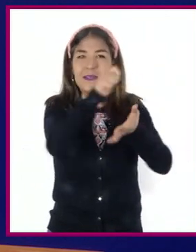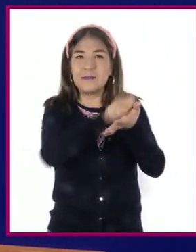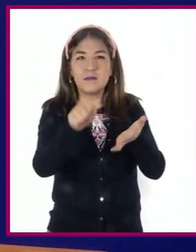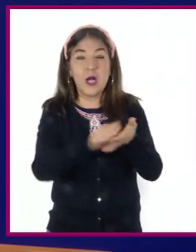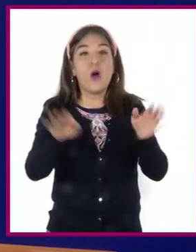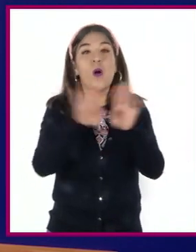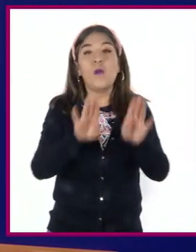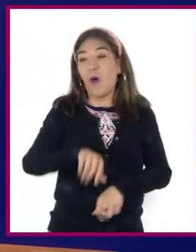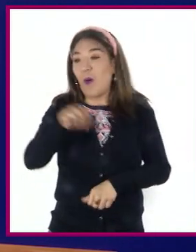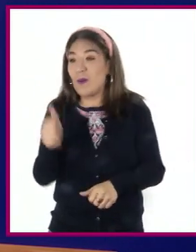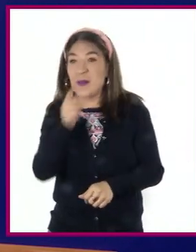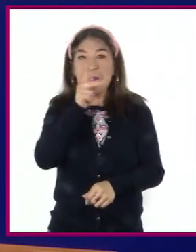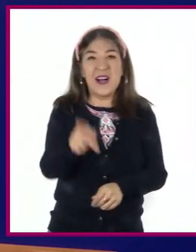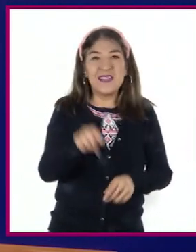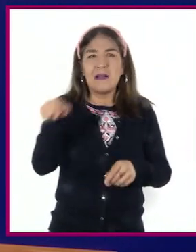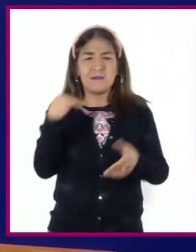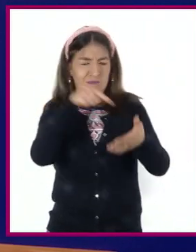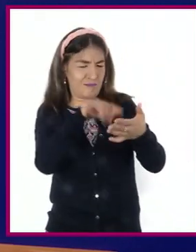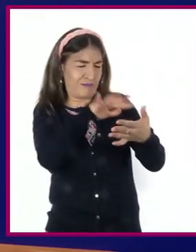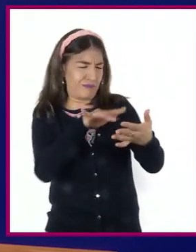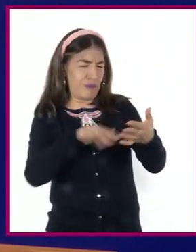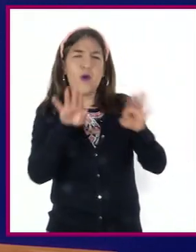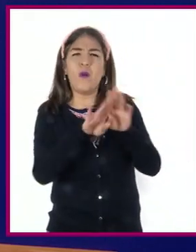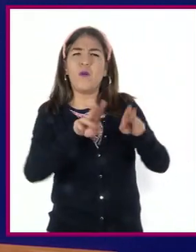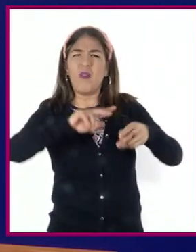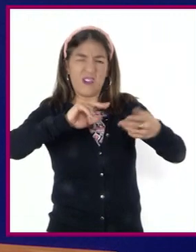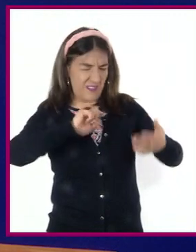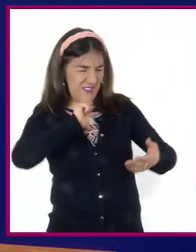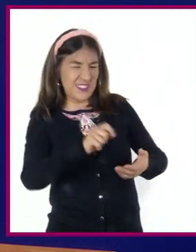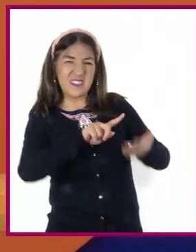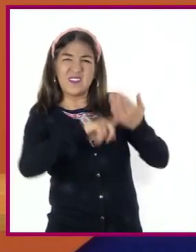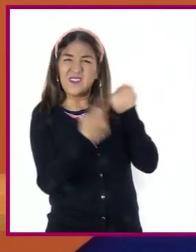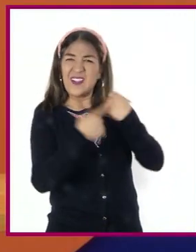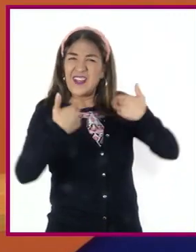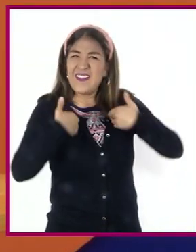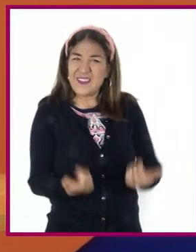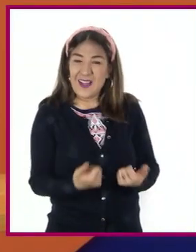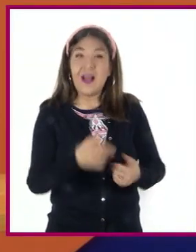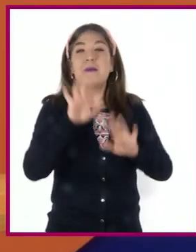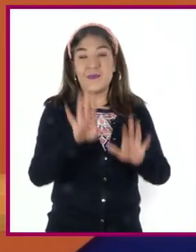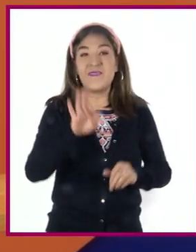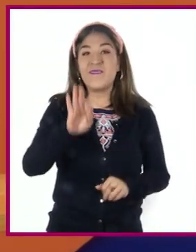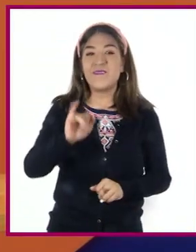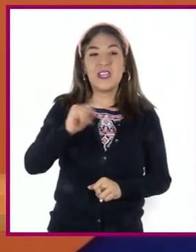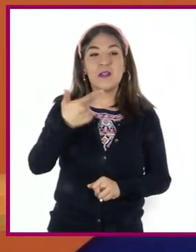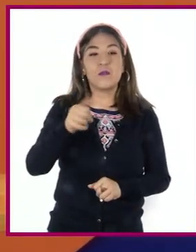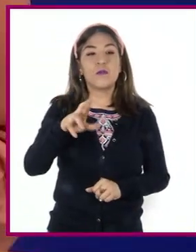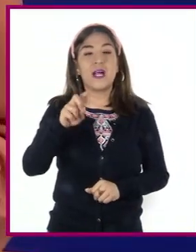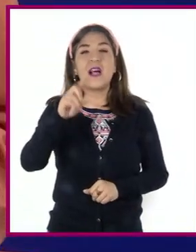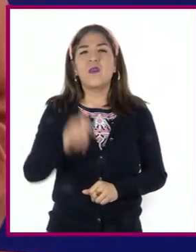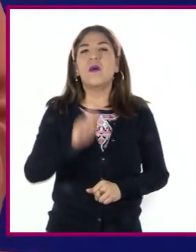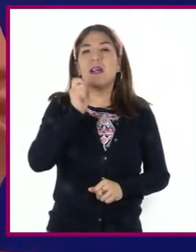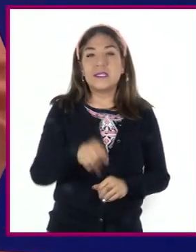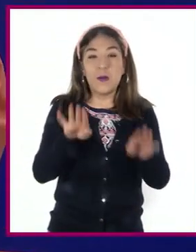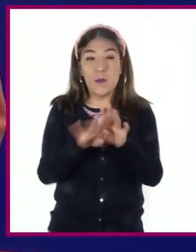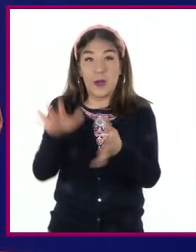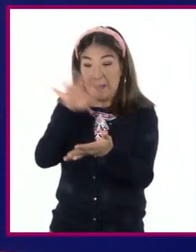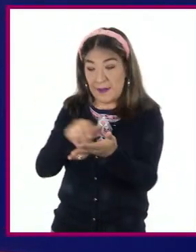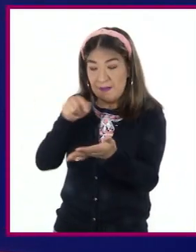algo frecuente. Cuando leemos un texto, como un poema, encontramos que algunas palabras o frases son poco